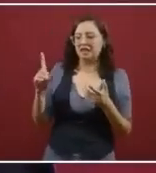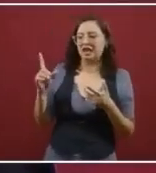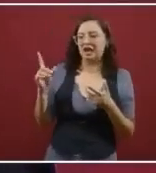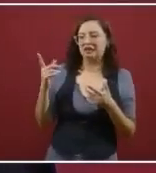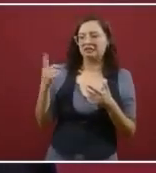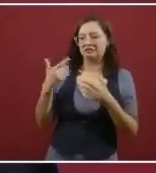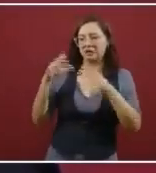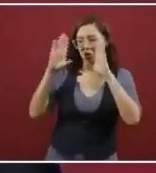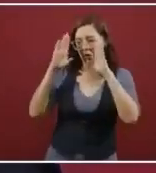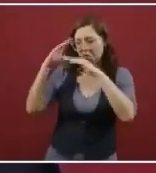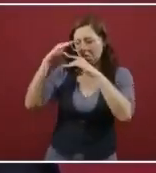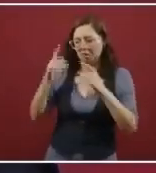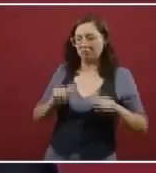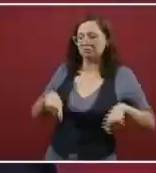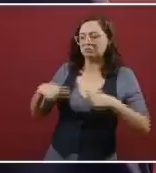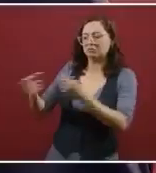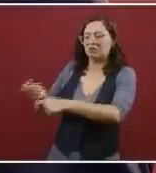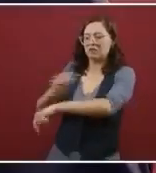a los conservadores.